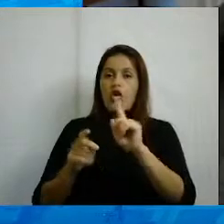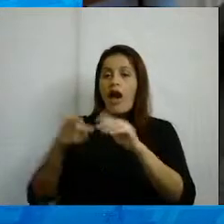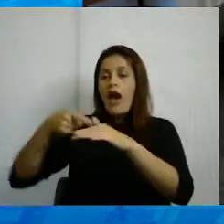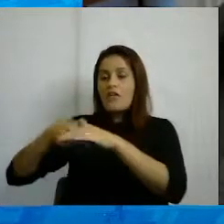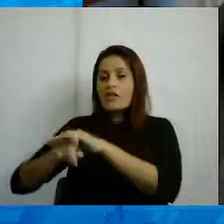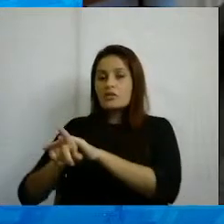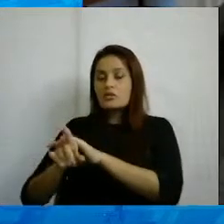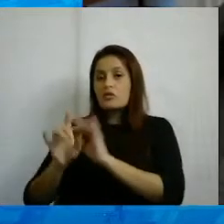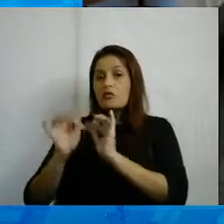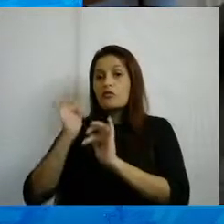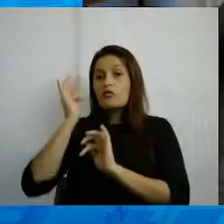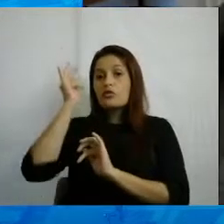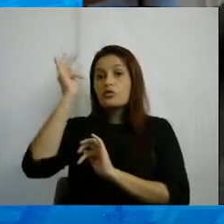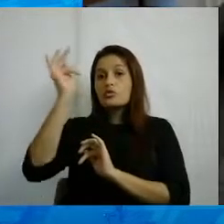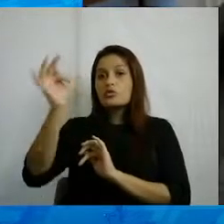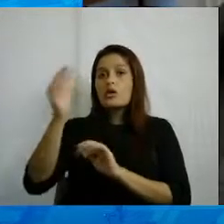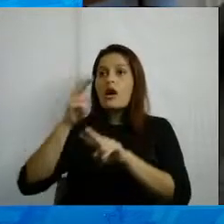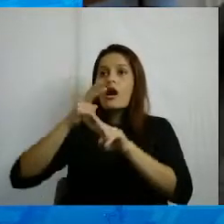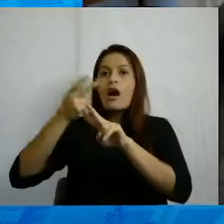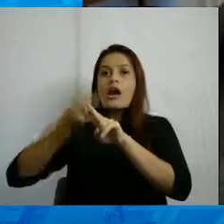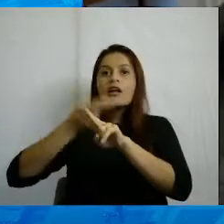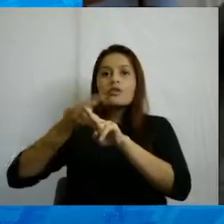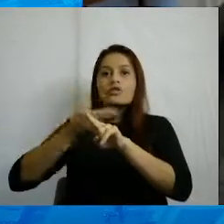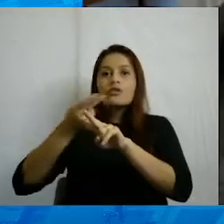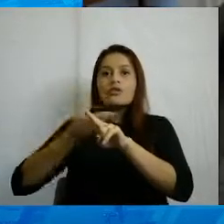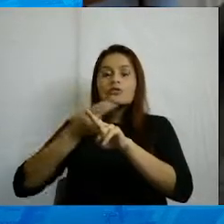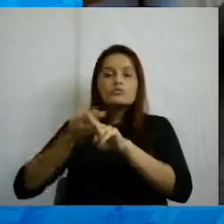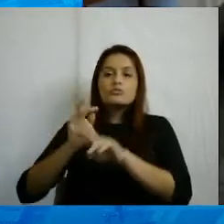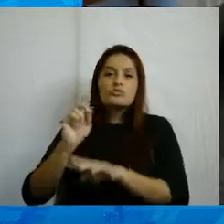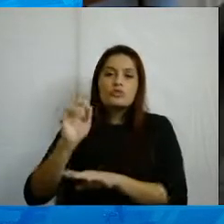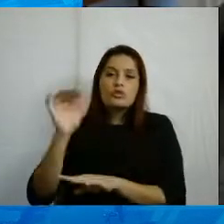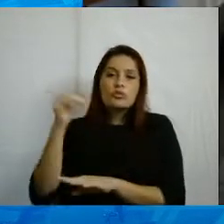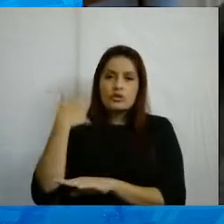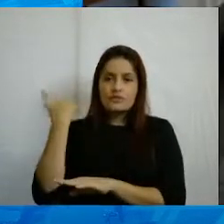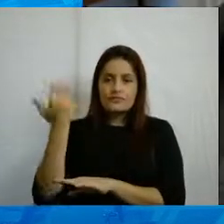no habría problemas con el tema del arriendo de seguridad pública.